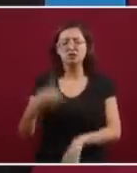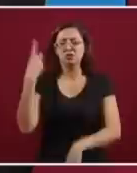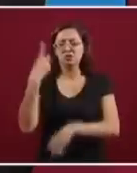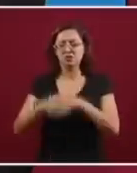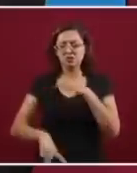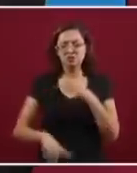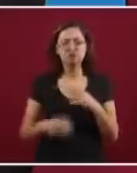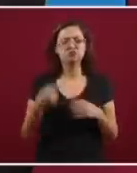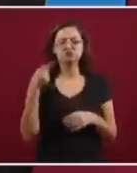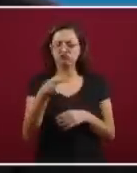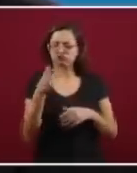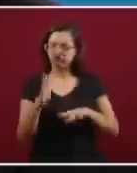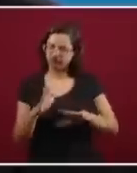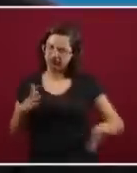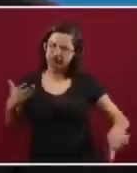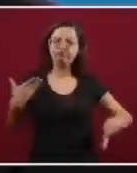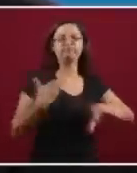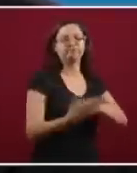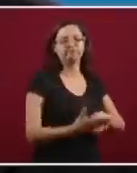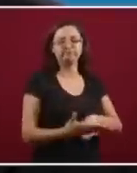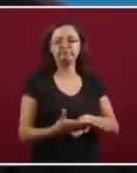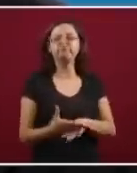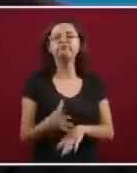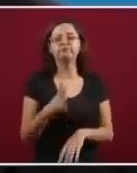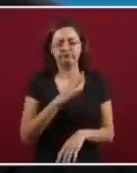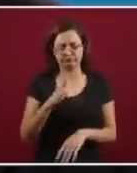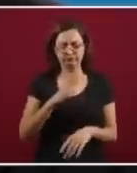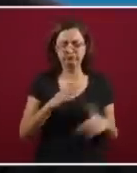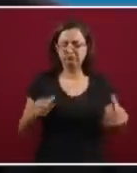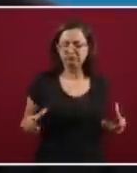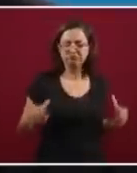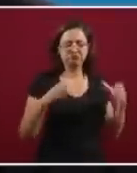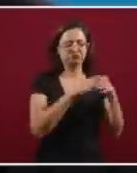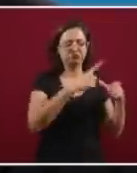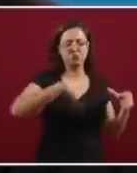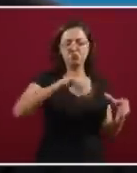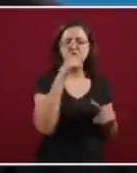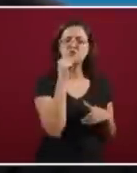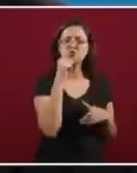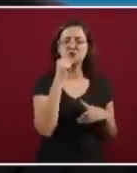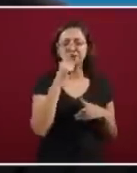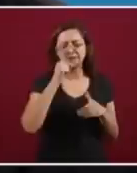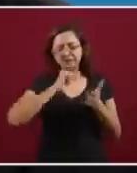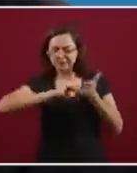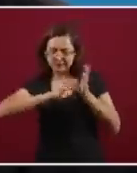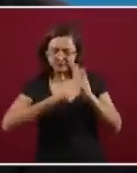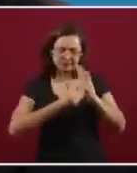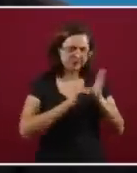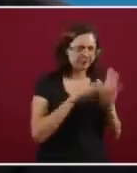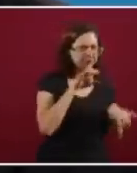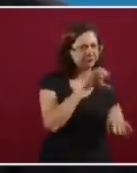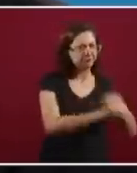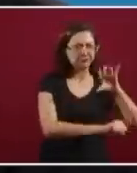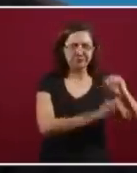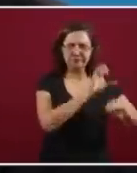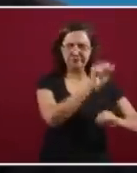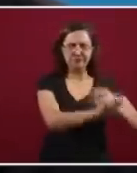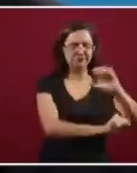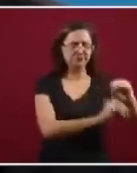y eso tiene su propia lógica tiene su lógica de inteligencia tienen su lógica de operaciones y eso continúa